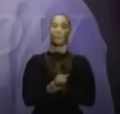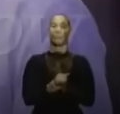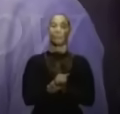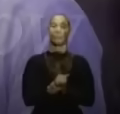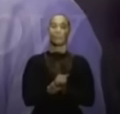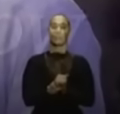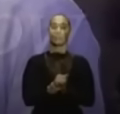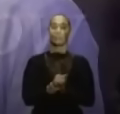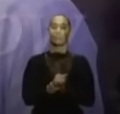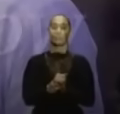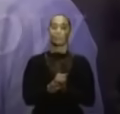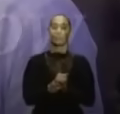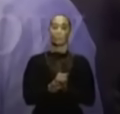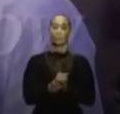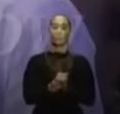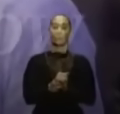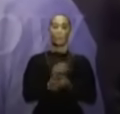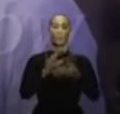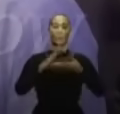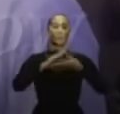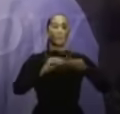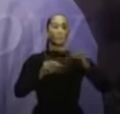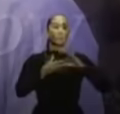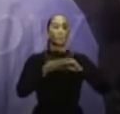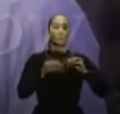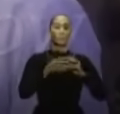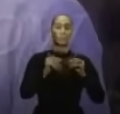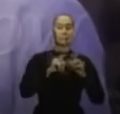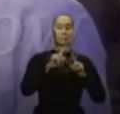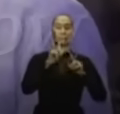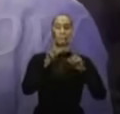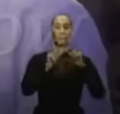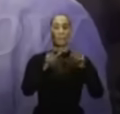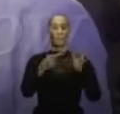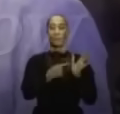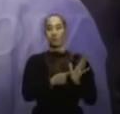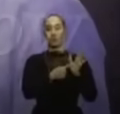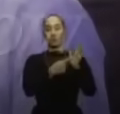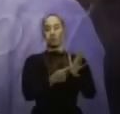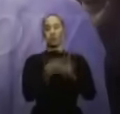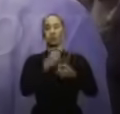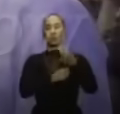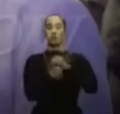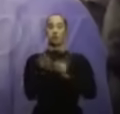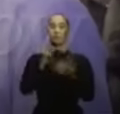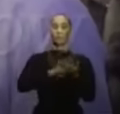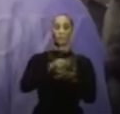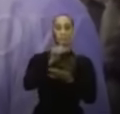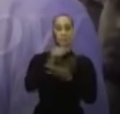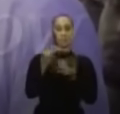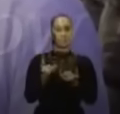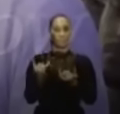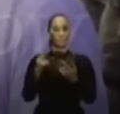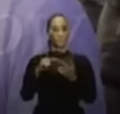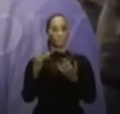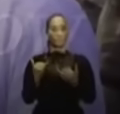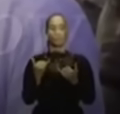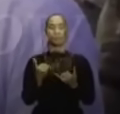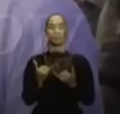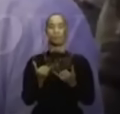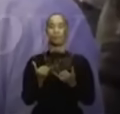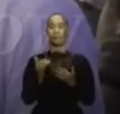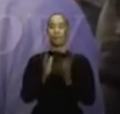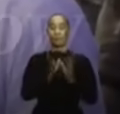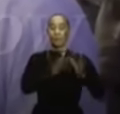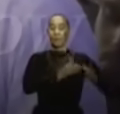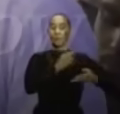hacer, presidente, una cronología de acontecimientos, es evidente que desde el 2021 a la fecha, en el